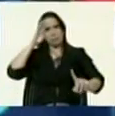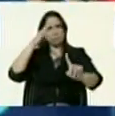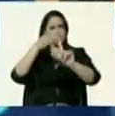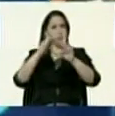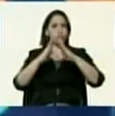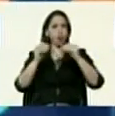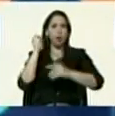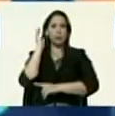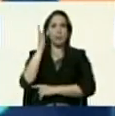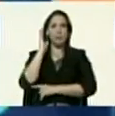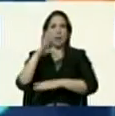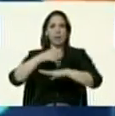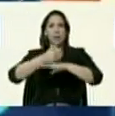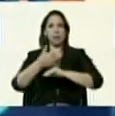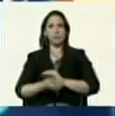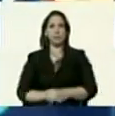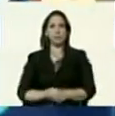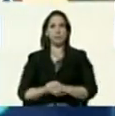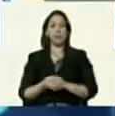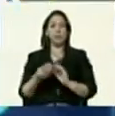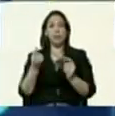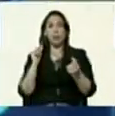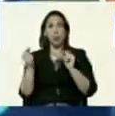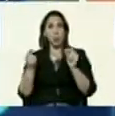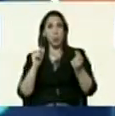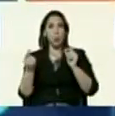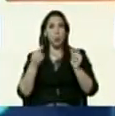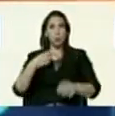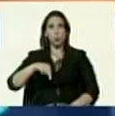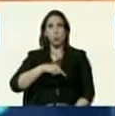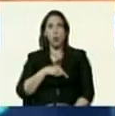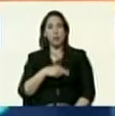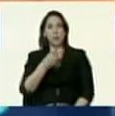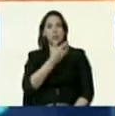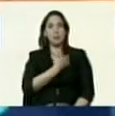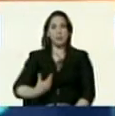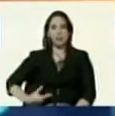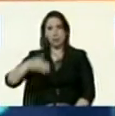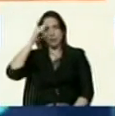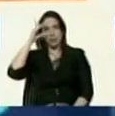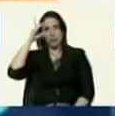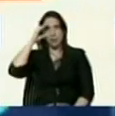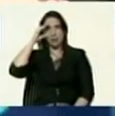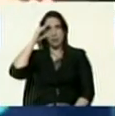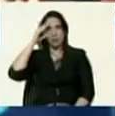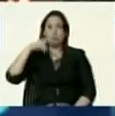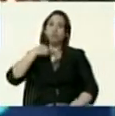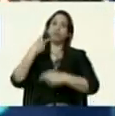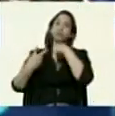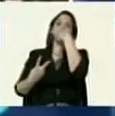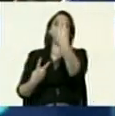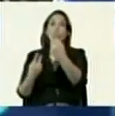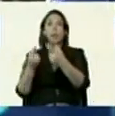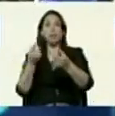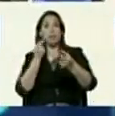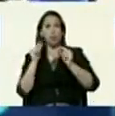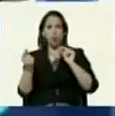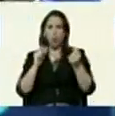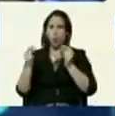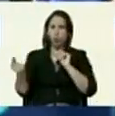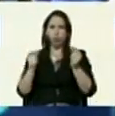Asamblea General. El discurso que nuestra vicepresidenta Delcy Rodríguez llevó allí fue un discurso